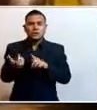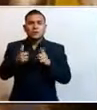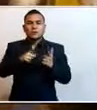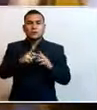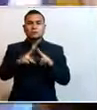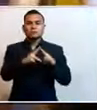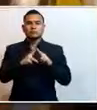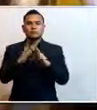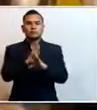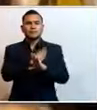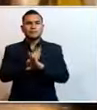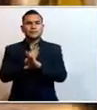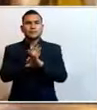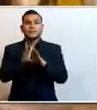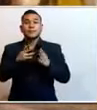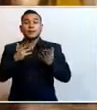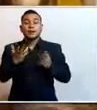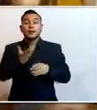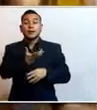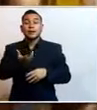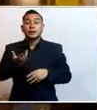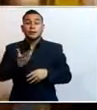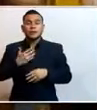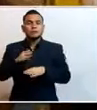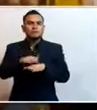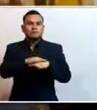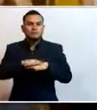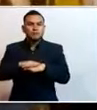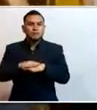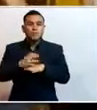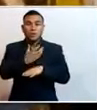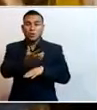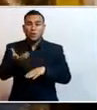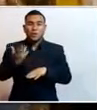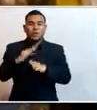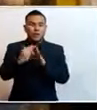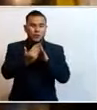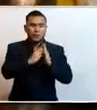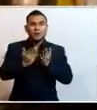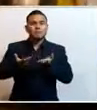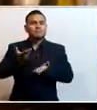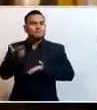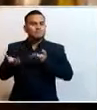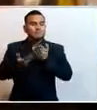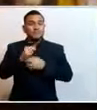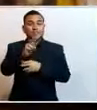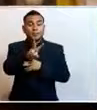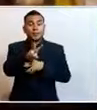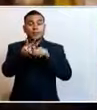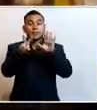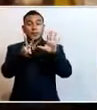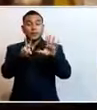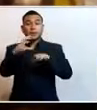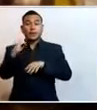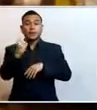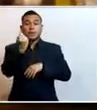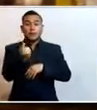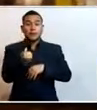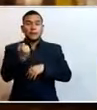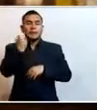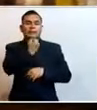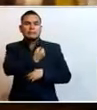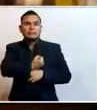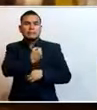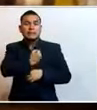de Protección Civil. Darle parte también de que las tres comunidades están siendo atendidas en este momento. Son 270 las familias que se han visto afectadas,